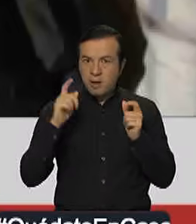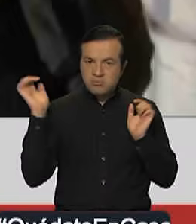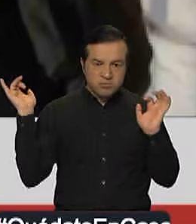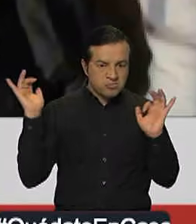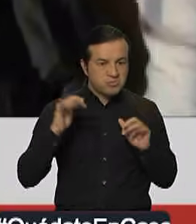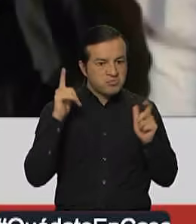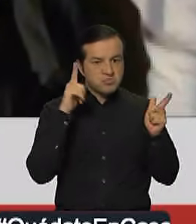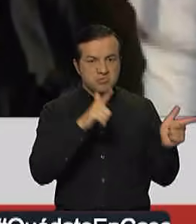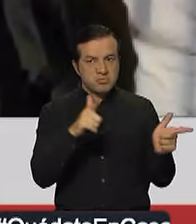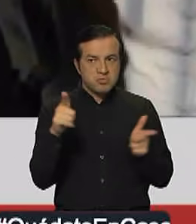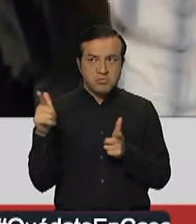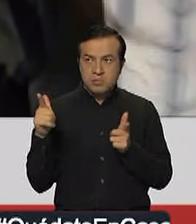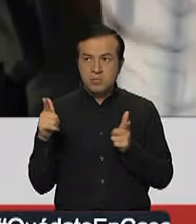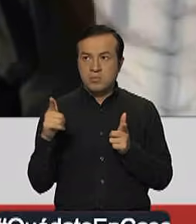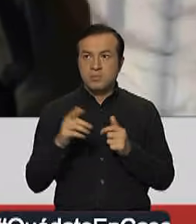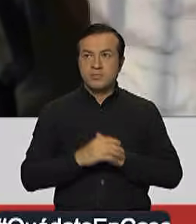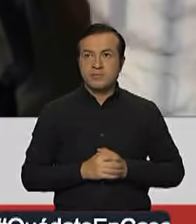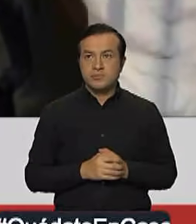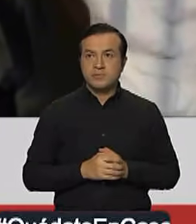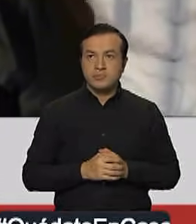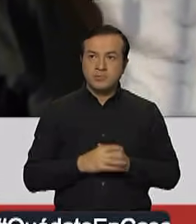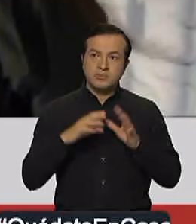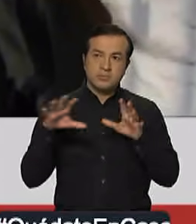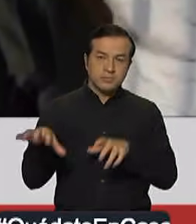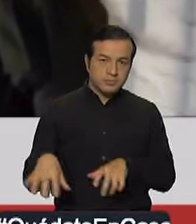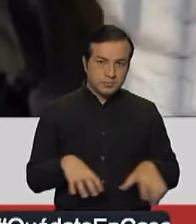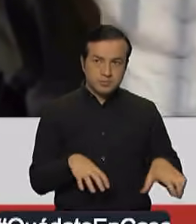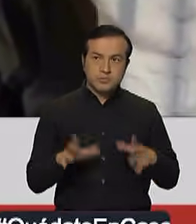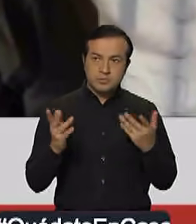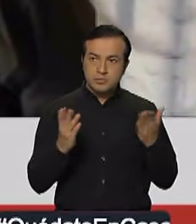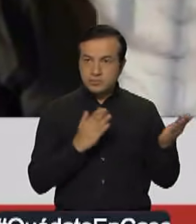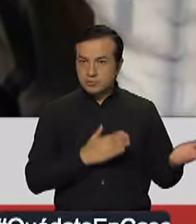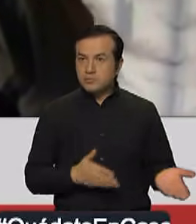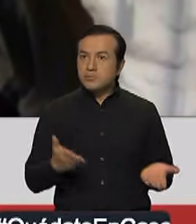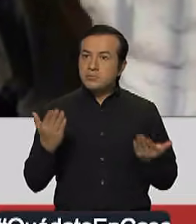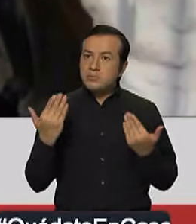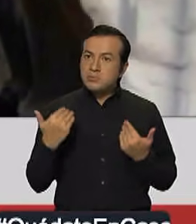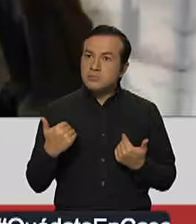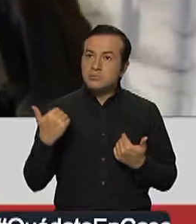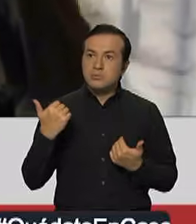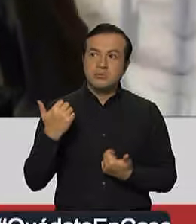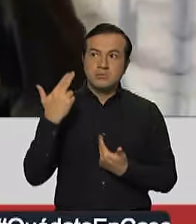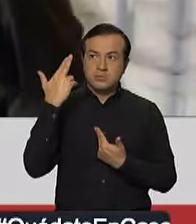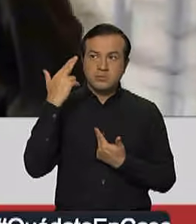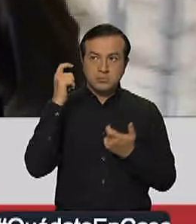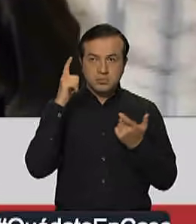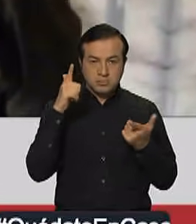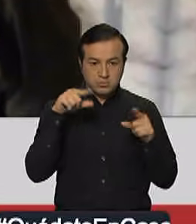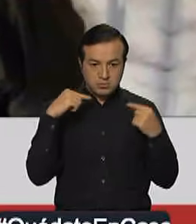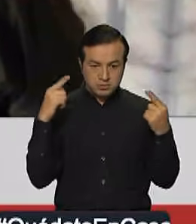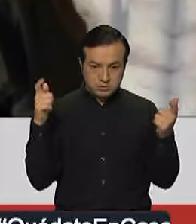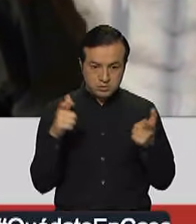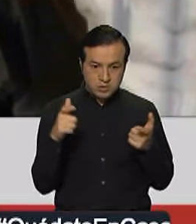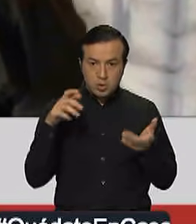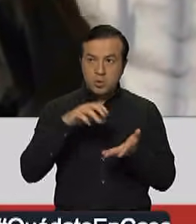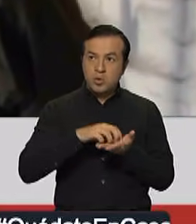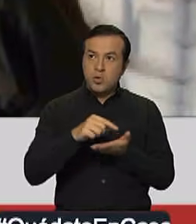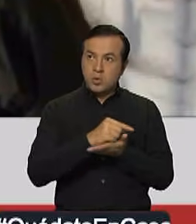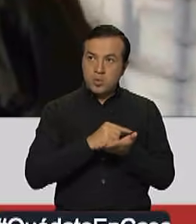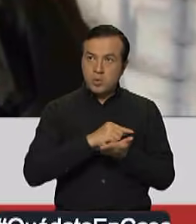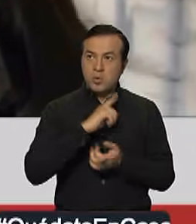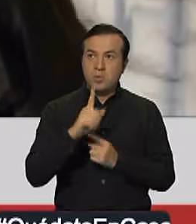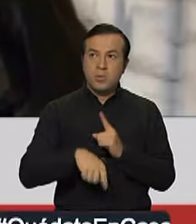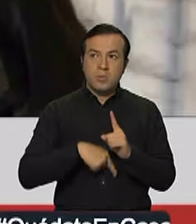Hoy, como parte de las actividades que viene desarrollando la Fuerza Tarea Conjunta Guayas y el